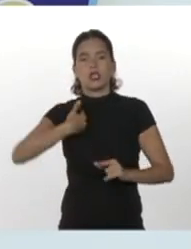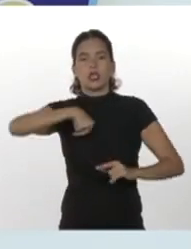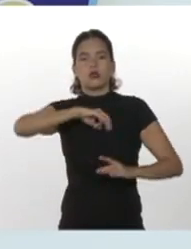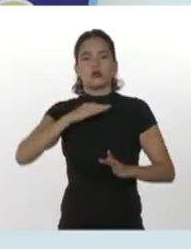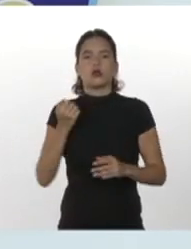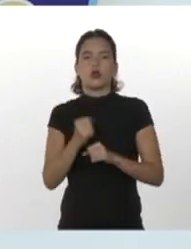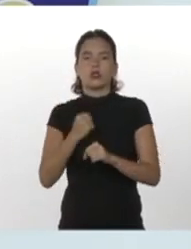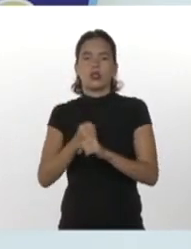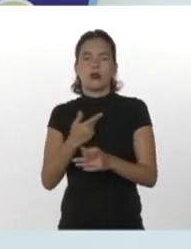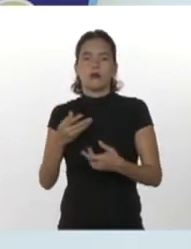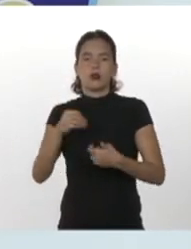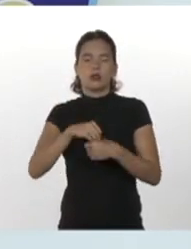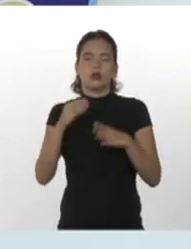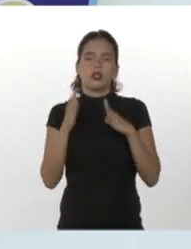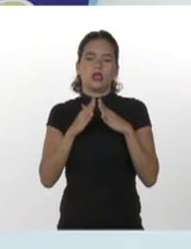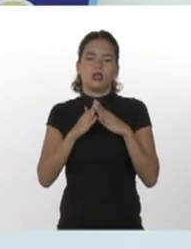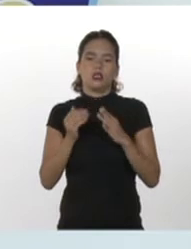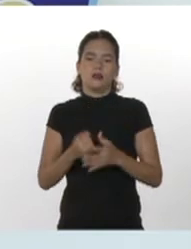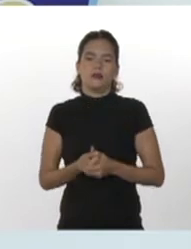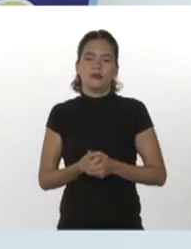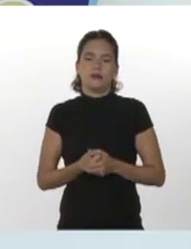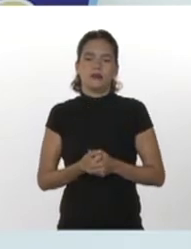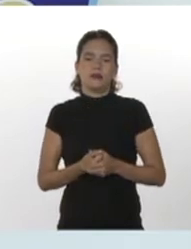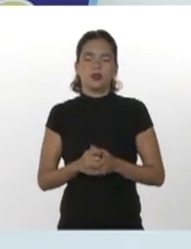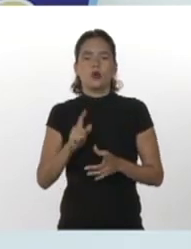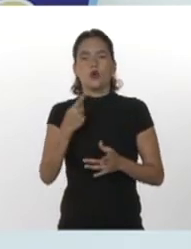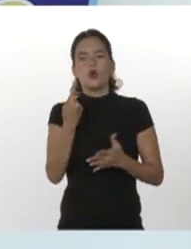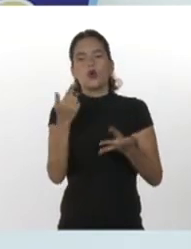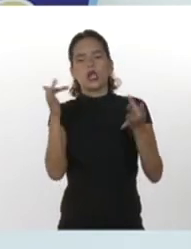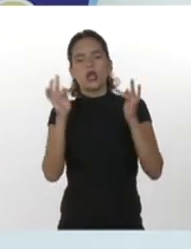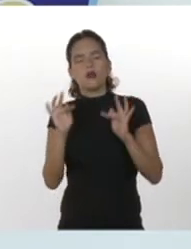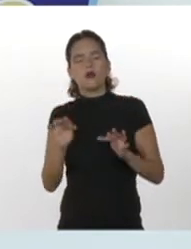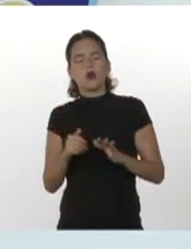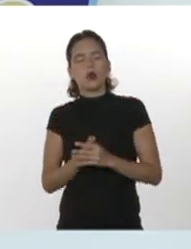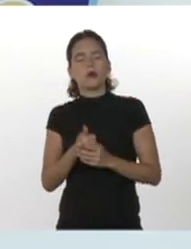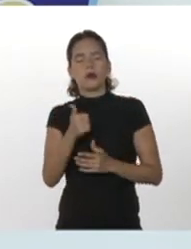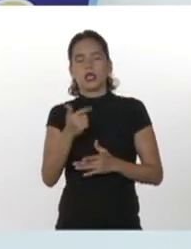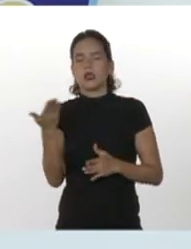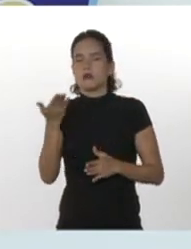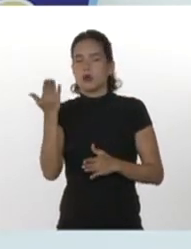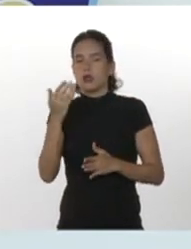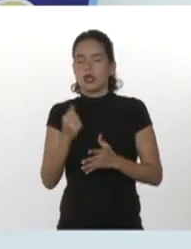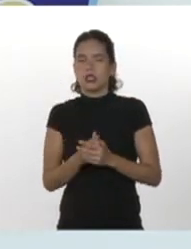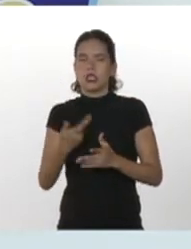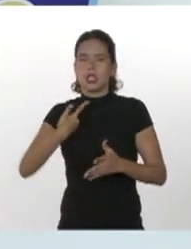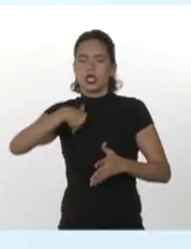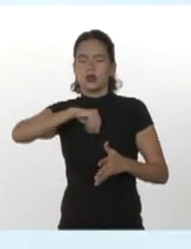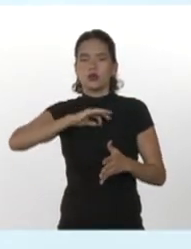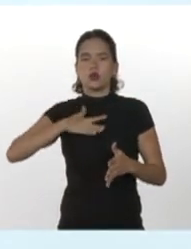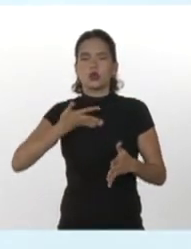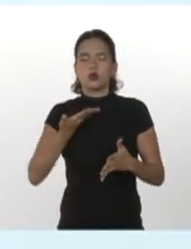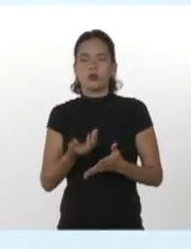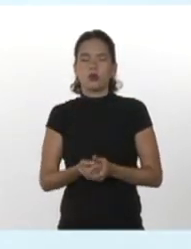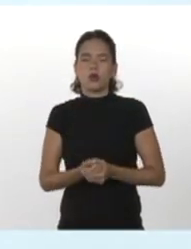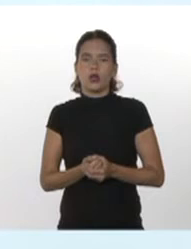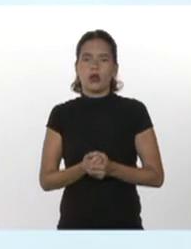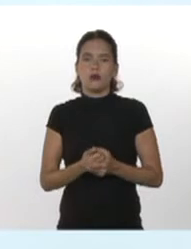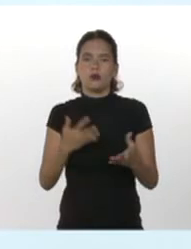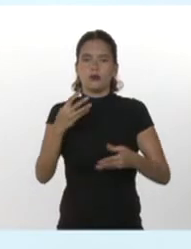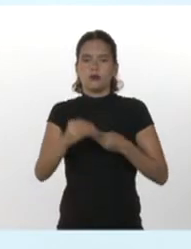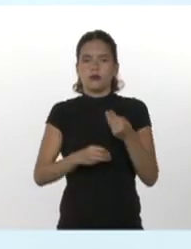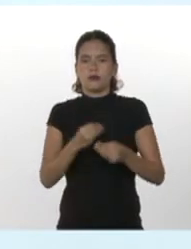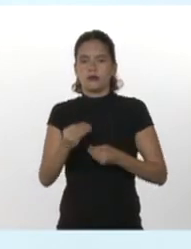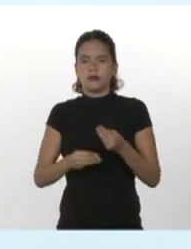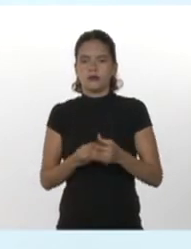lo trabajemos dentro del hogar. Una forma bien importante es que nosotros podamos